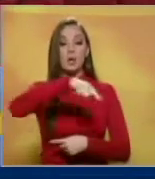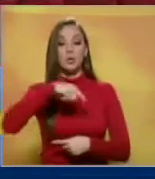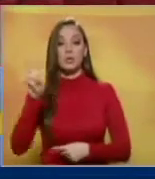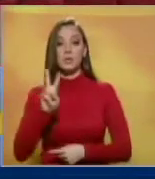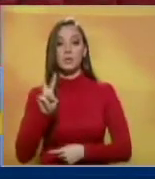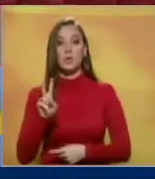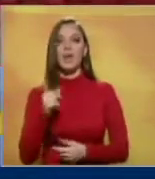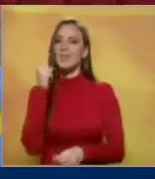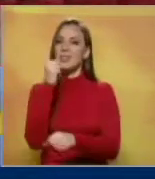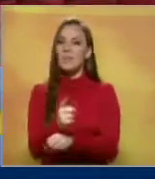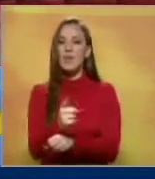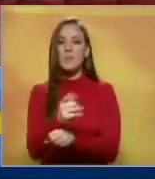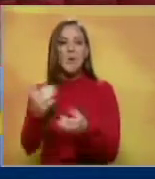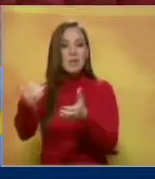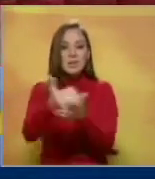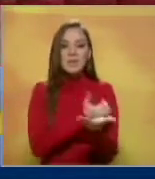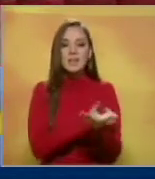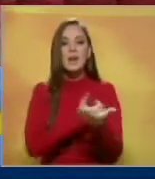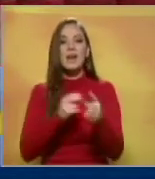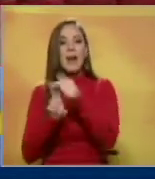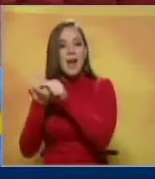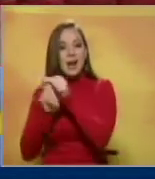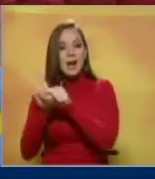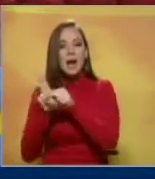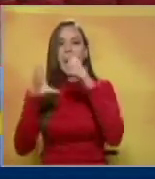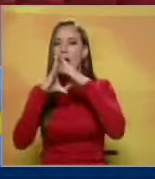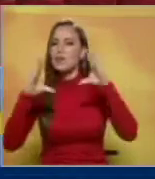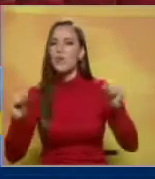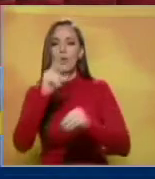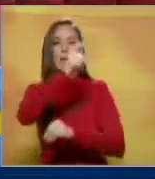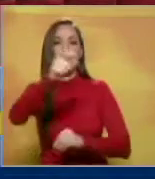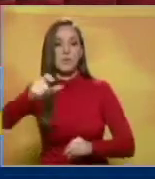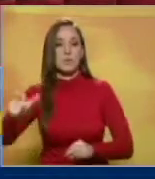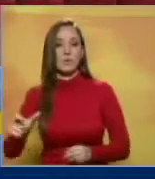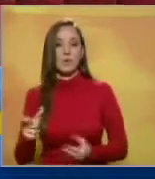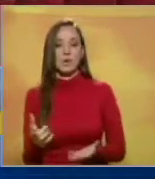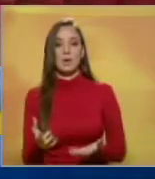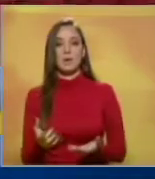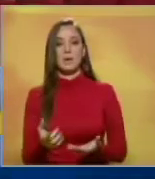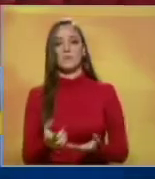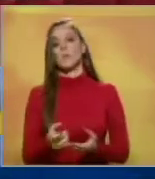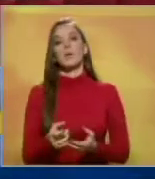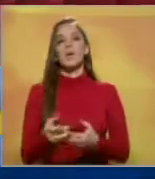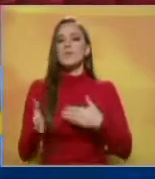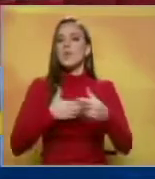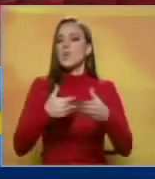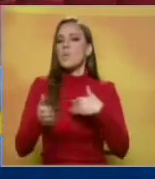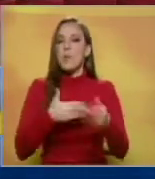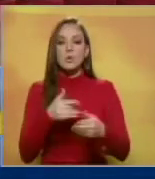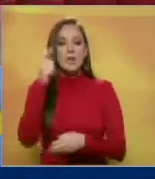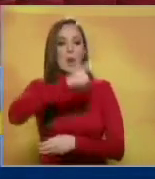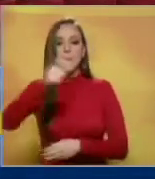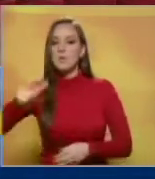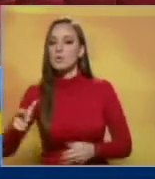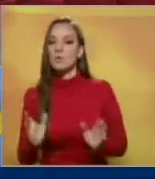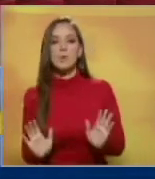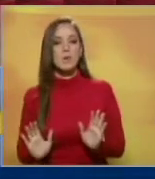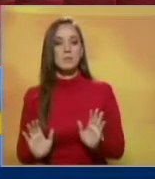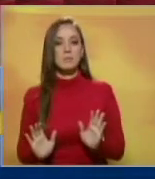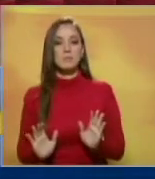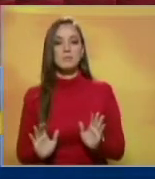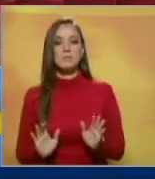total quitarle las armas a todo el mundo llámese como se llame porque